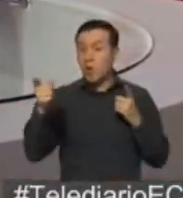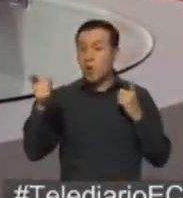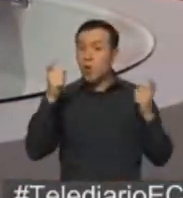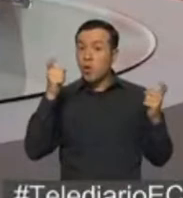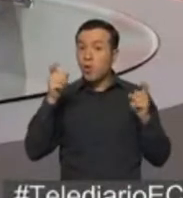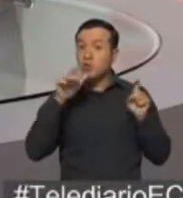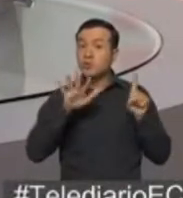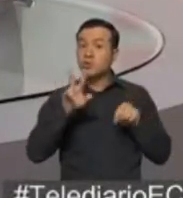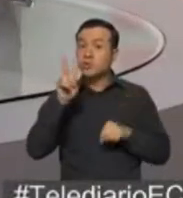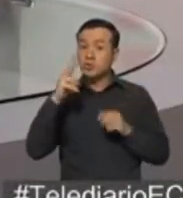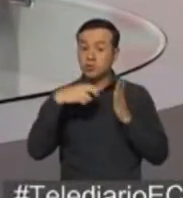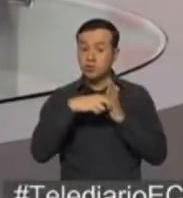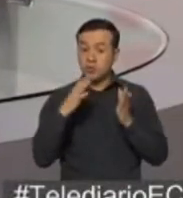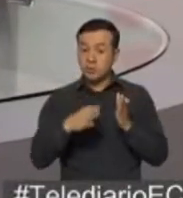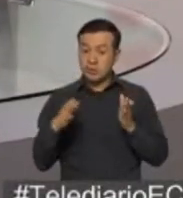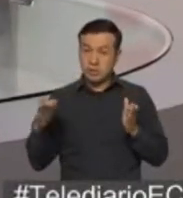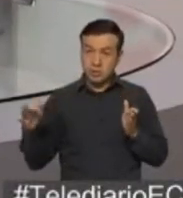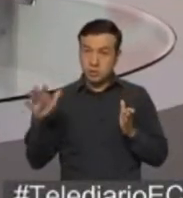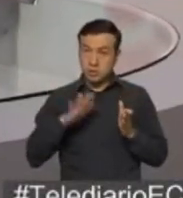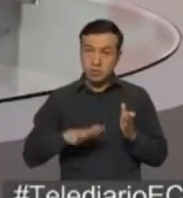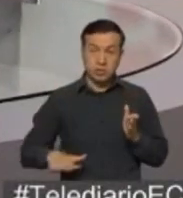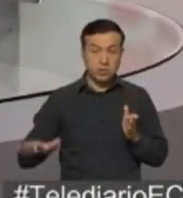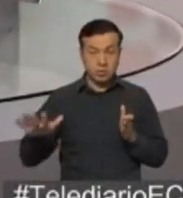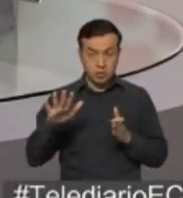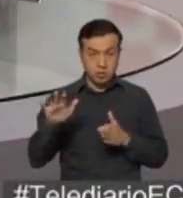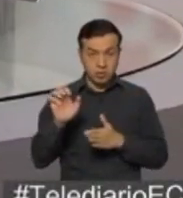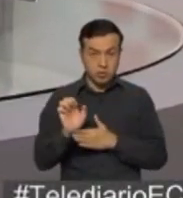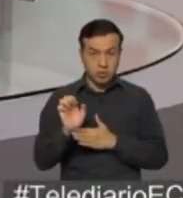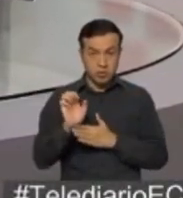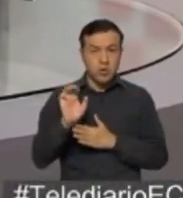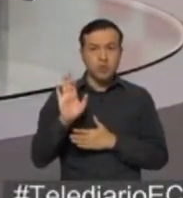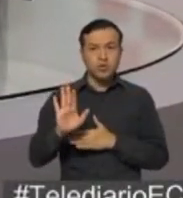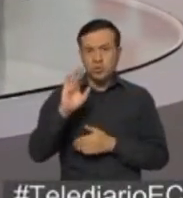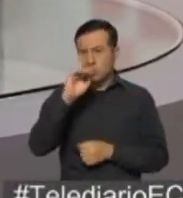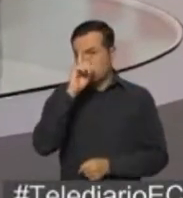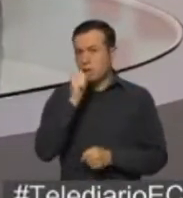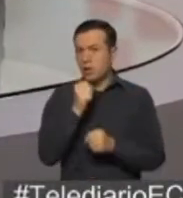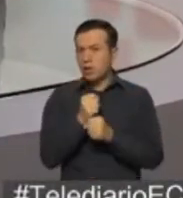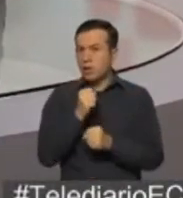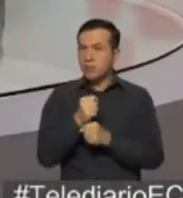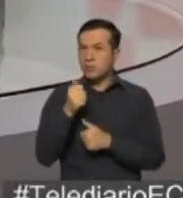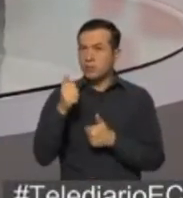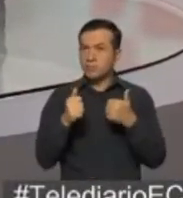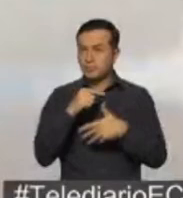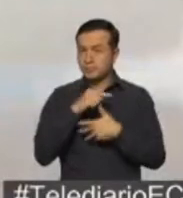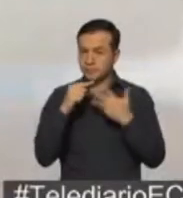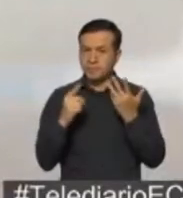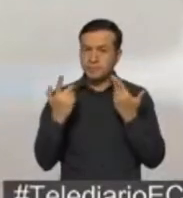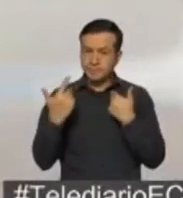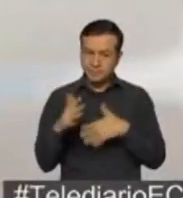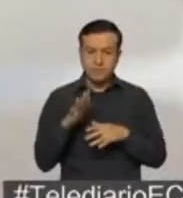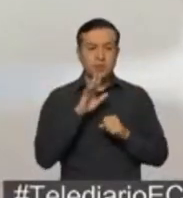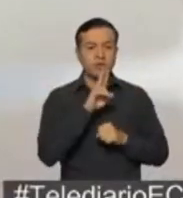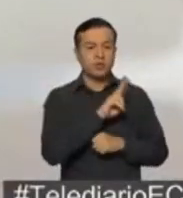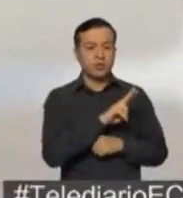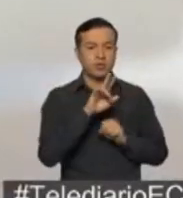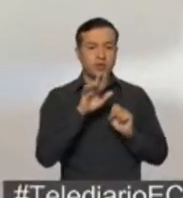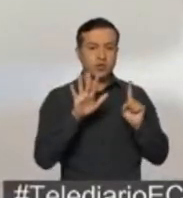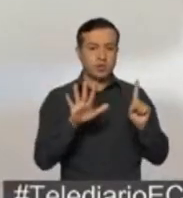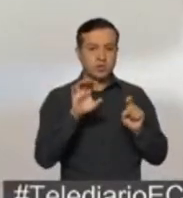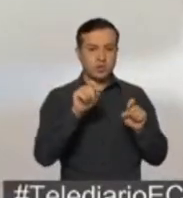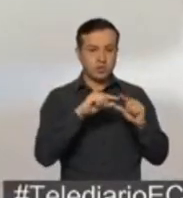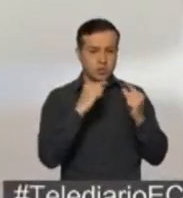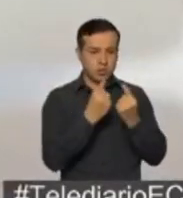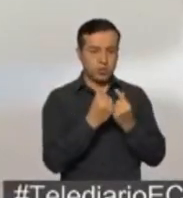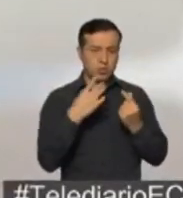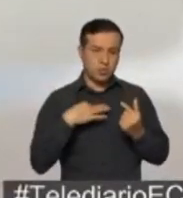las 62 terminales terrestres que hay en el país. ¿Qué tipo de trabajos están cumpliendo ahí? Correcto, tenemos más de 260